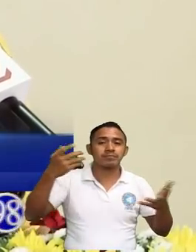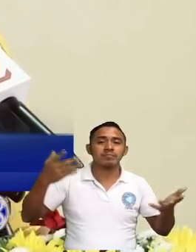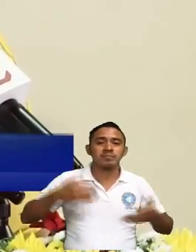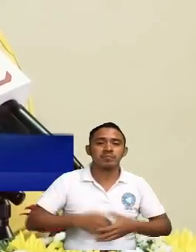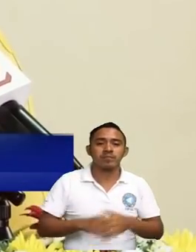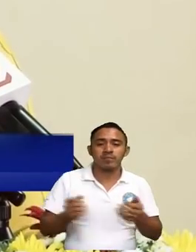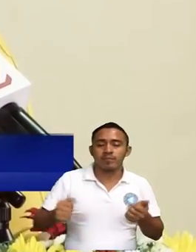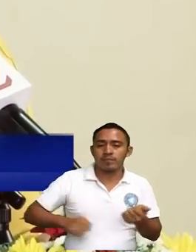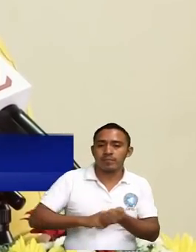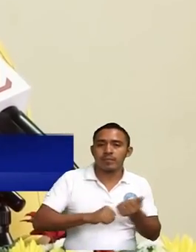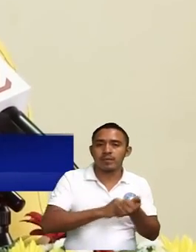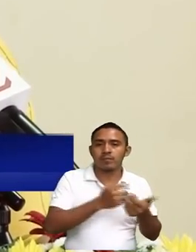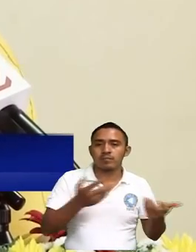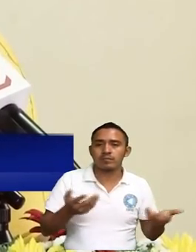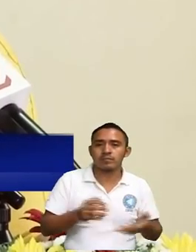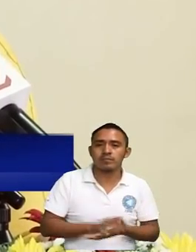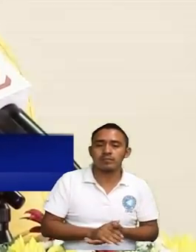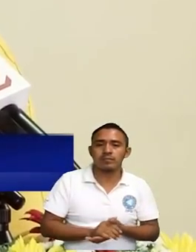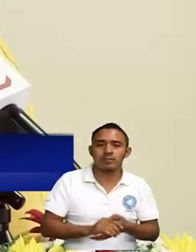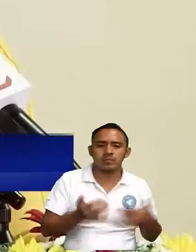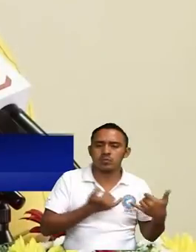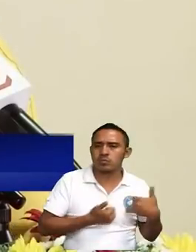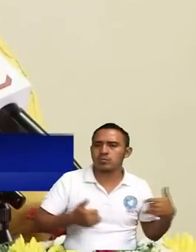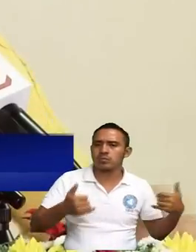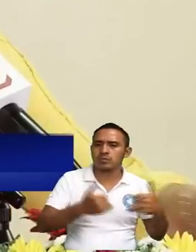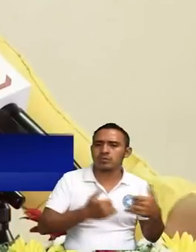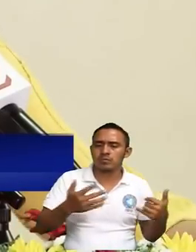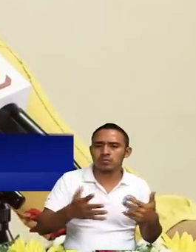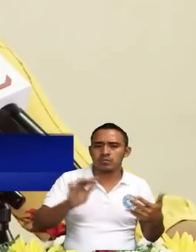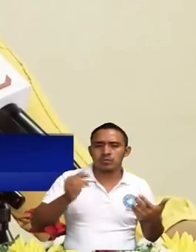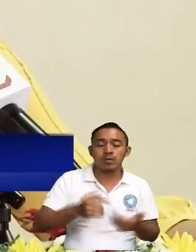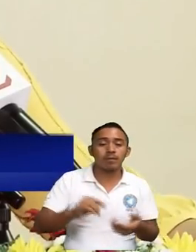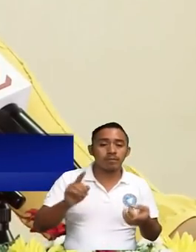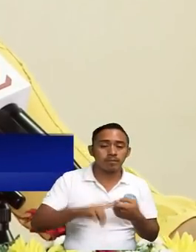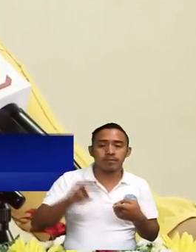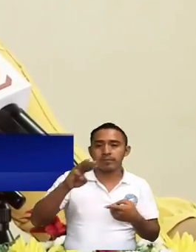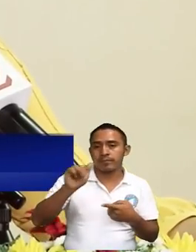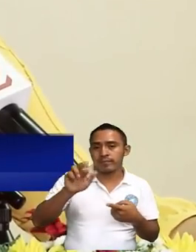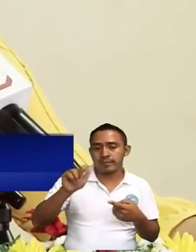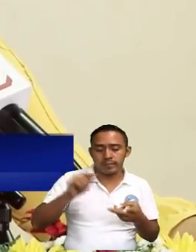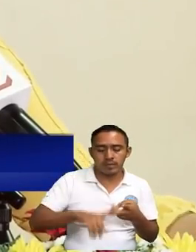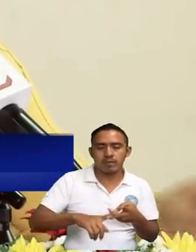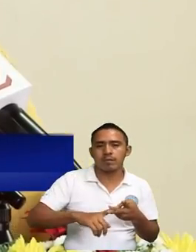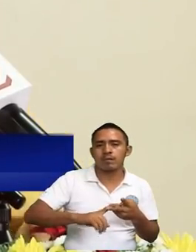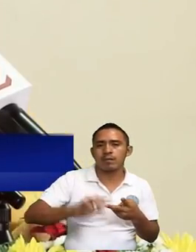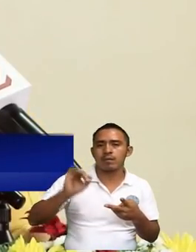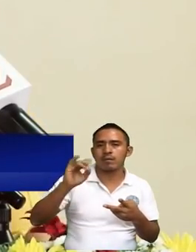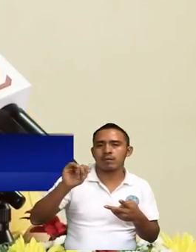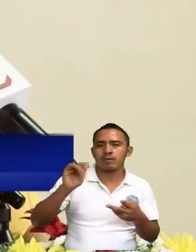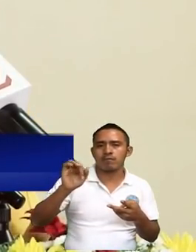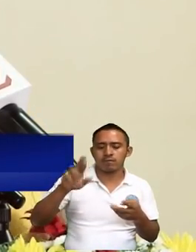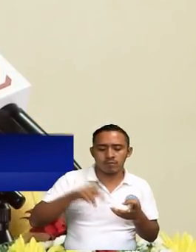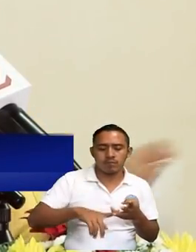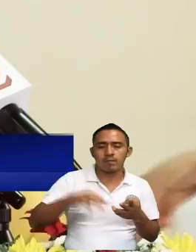el acompañamiento de instituciones gubernamentales como Marena, INAFOR y la Alcaldía de